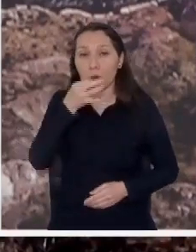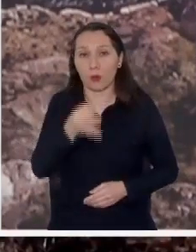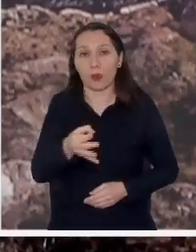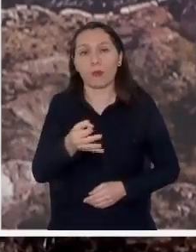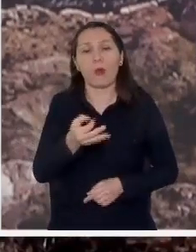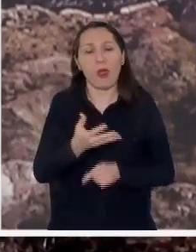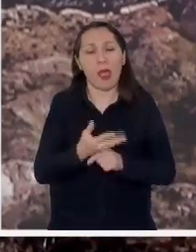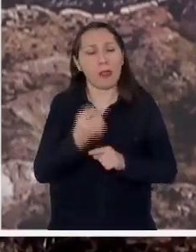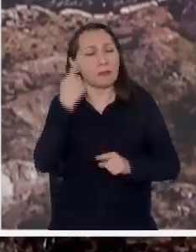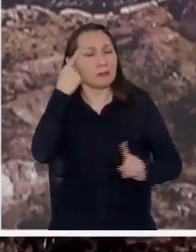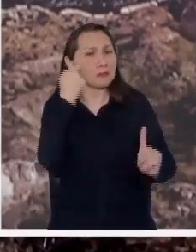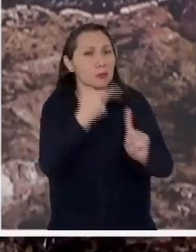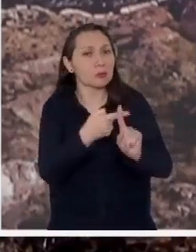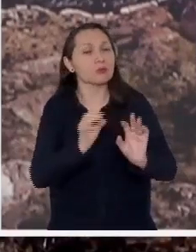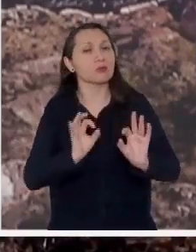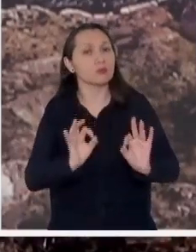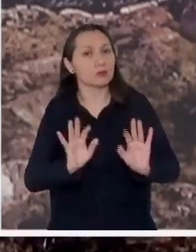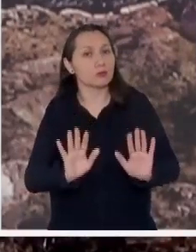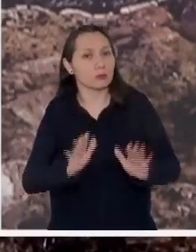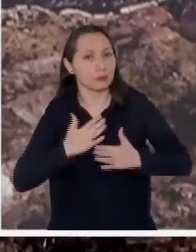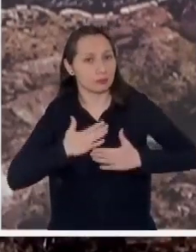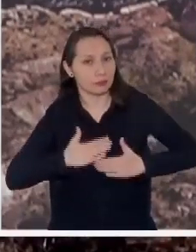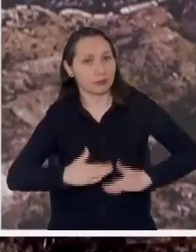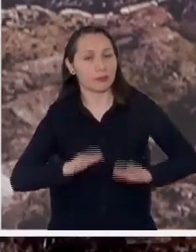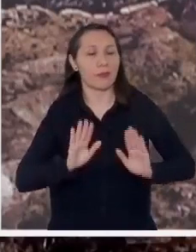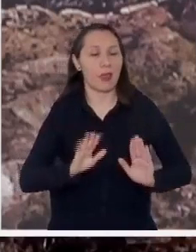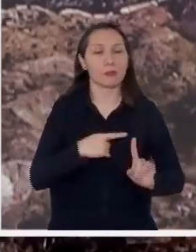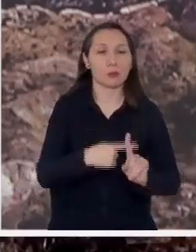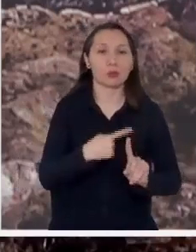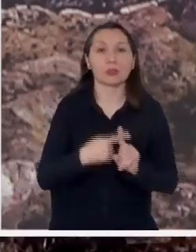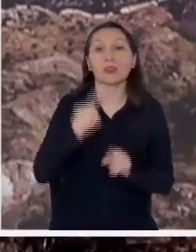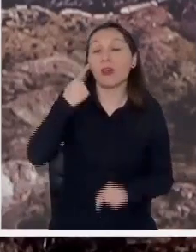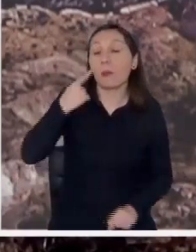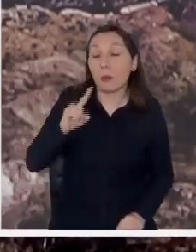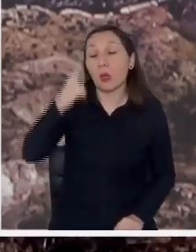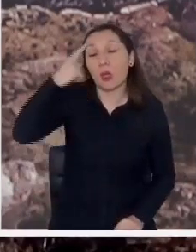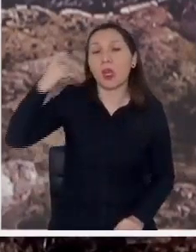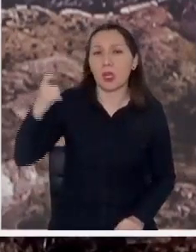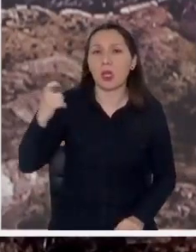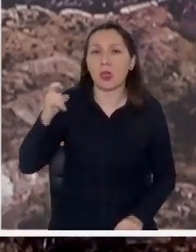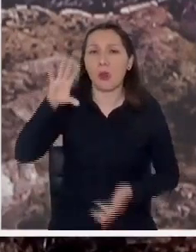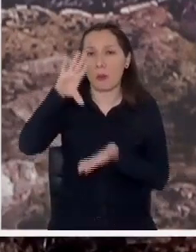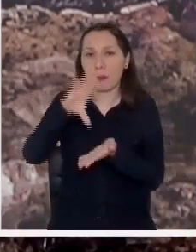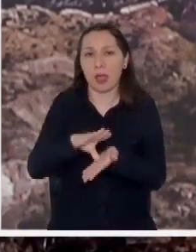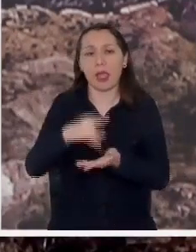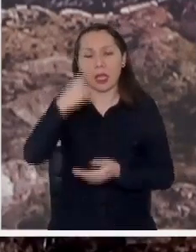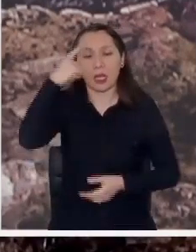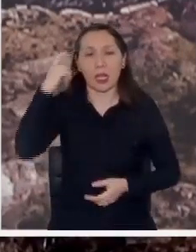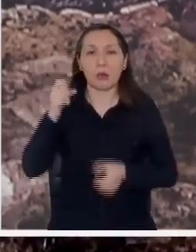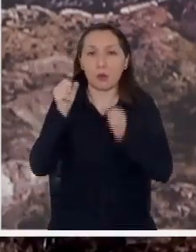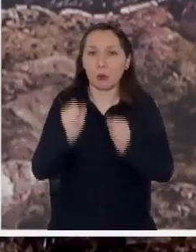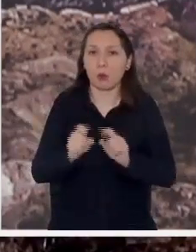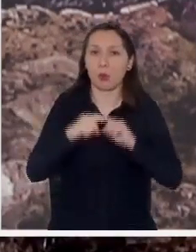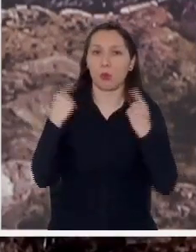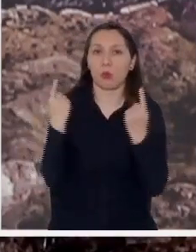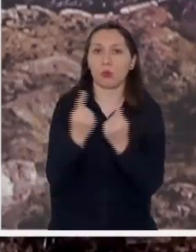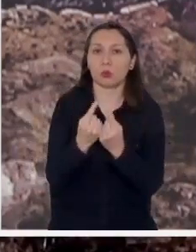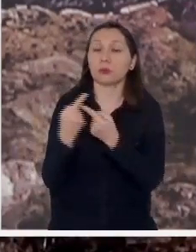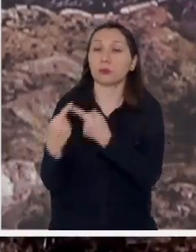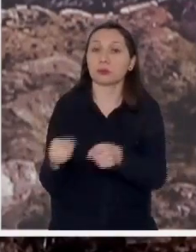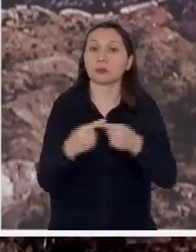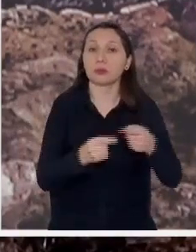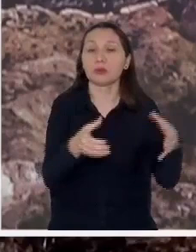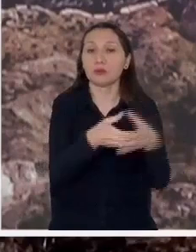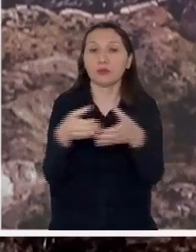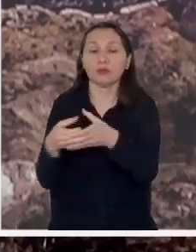tenemos un optimismo moderado pero creemos en nuestro país creemos la capacidad que tenemos en